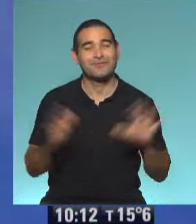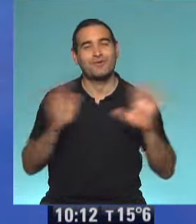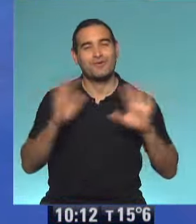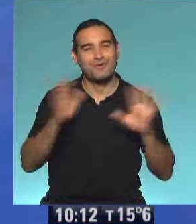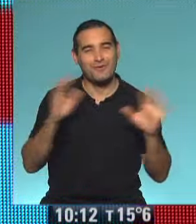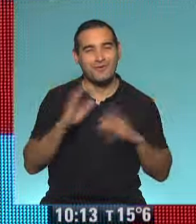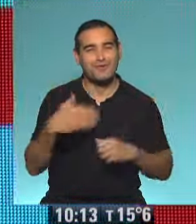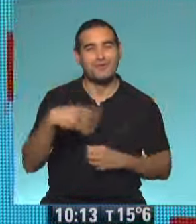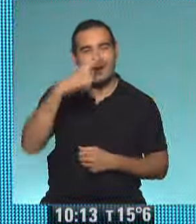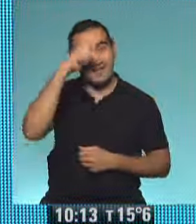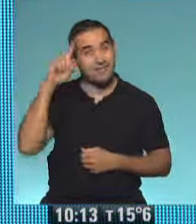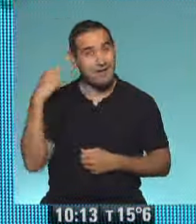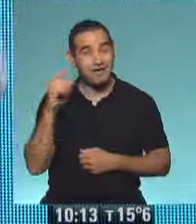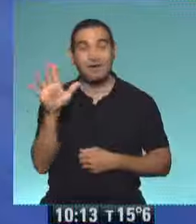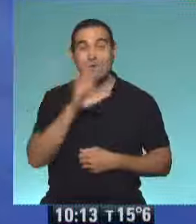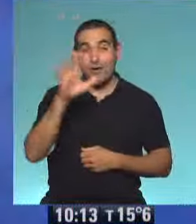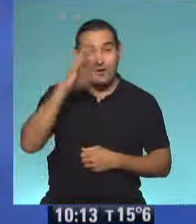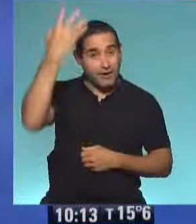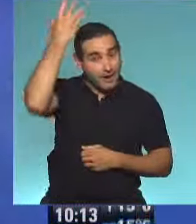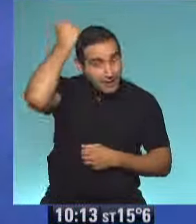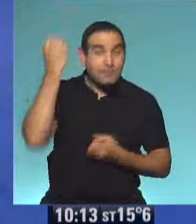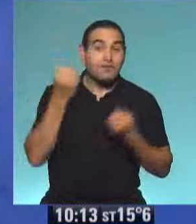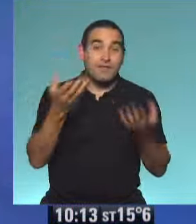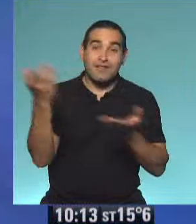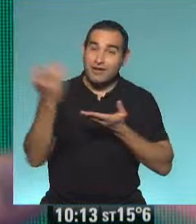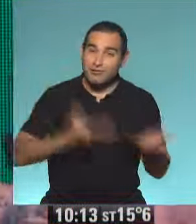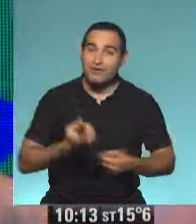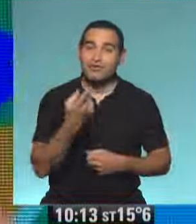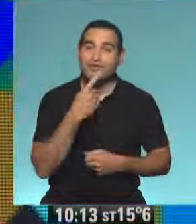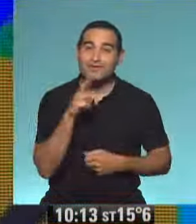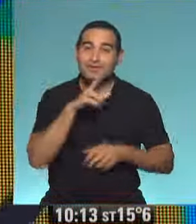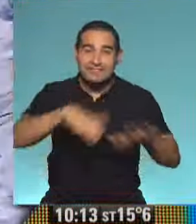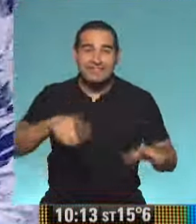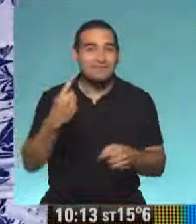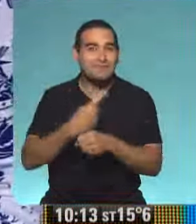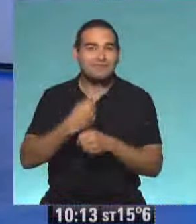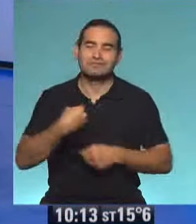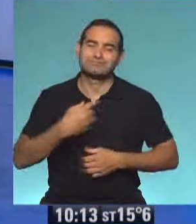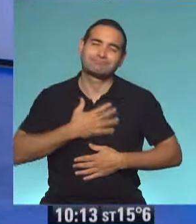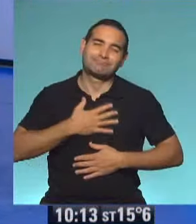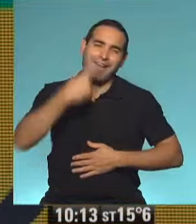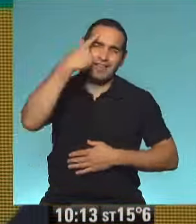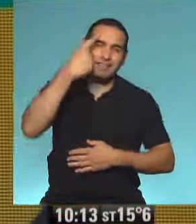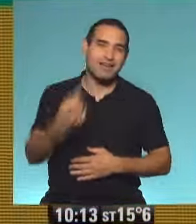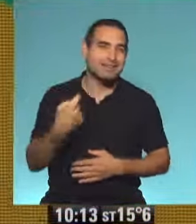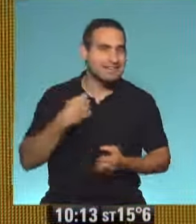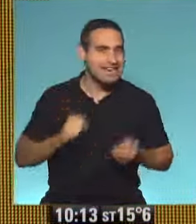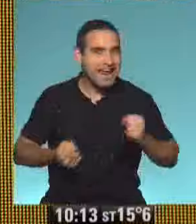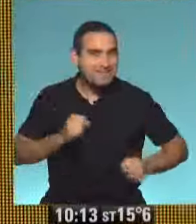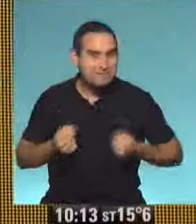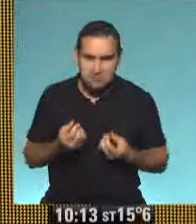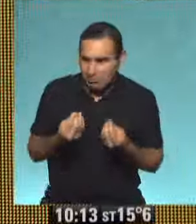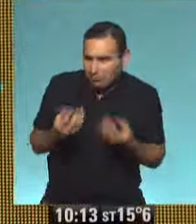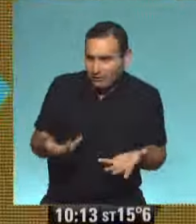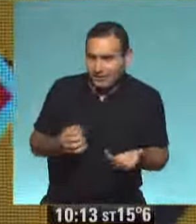Maga! ¡Hola, Emi! ¡Hola, chicas y chicos de primero! ¿Cómo los extrañé? ¡Qué alegría, Nuria! ¡Por fin! ¡Estoy más nerviosa! ¿Por